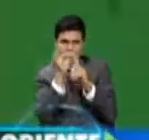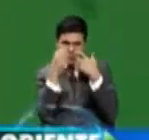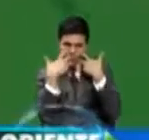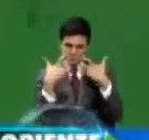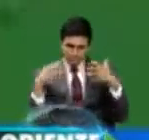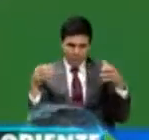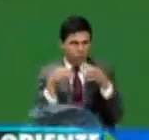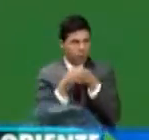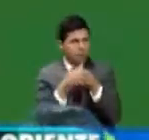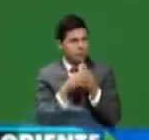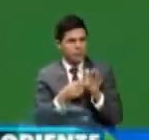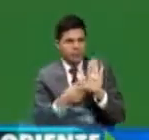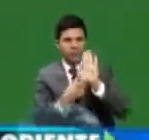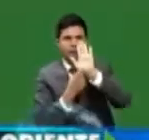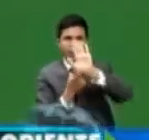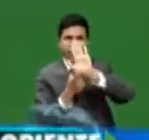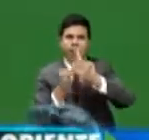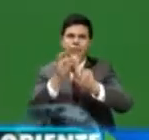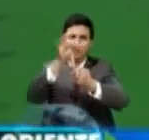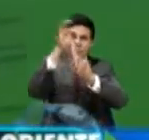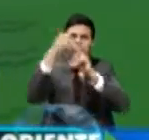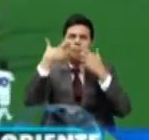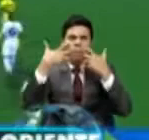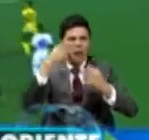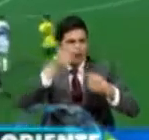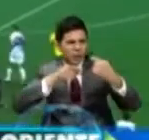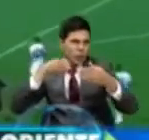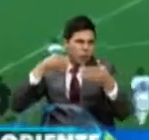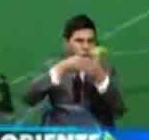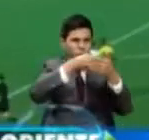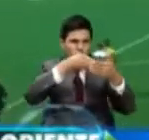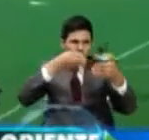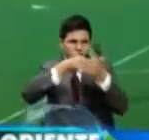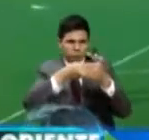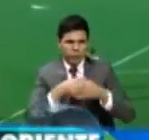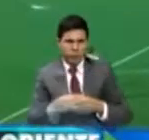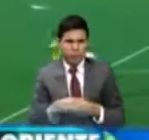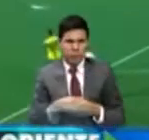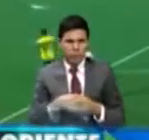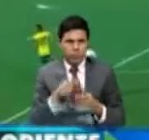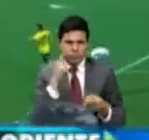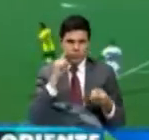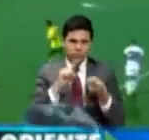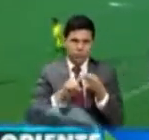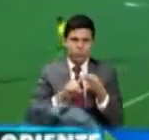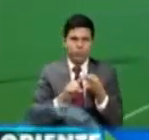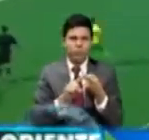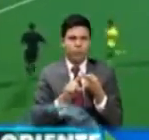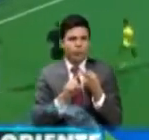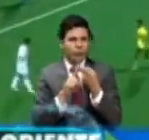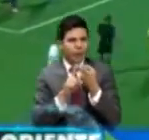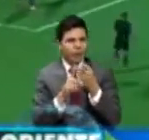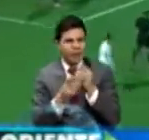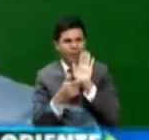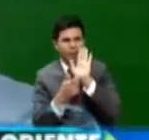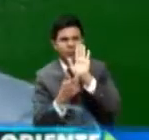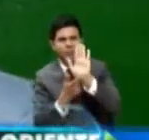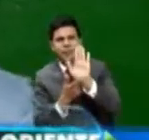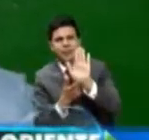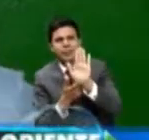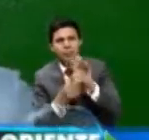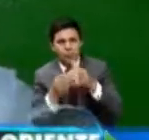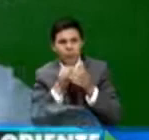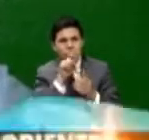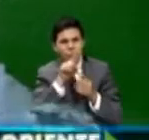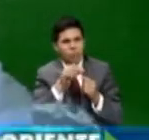elenco capitalino, que terminó sin argumentos dentro de la cancha. La idea era esa, yo creo que el objetivo era intentar quitarle el balón a Bucaramanga.